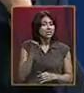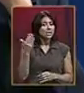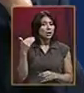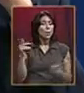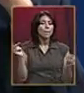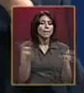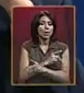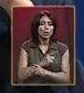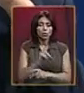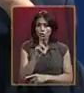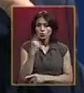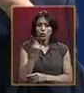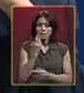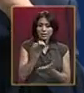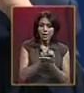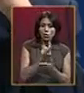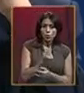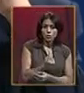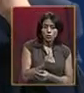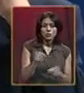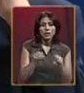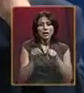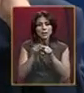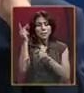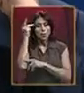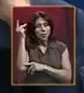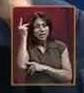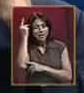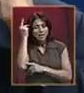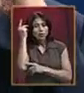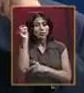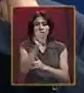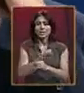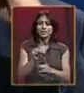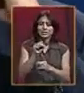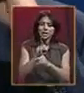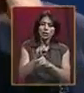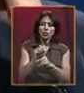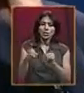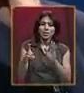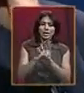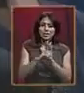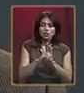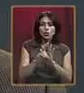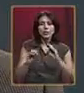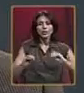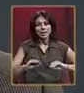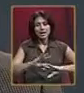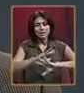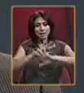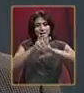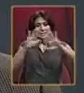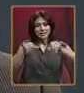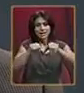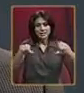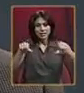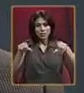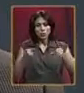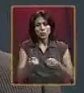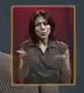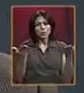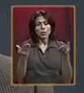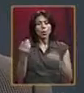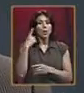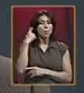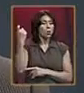que también en términos políticos, en términos del Estado de Derecho, en términos de la transparencia del sector público, porque